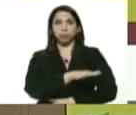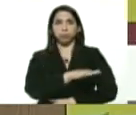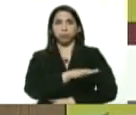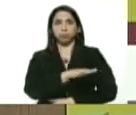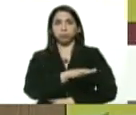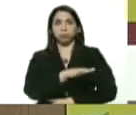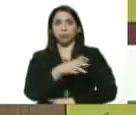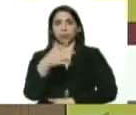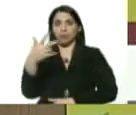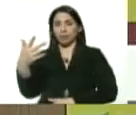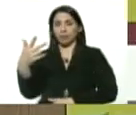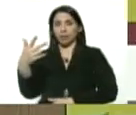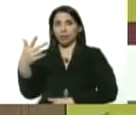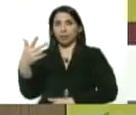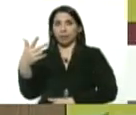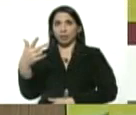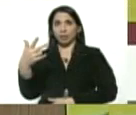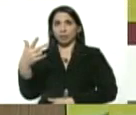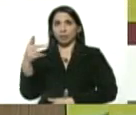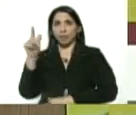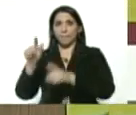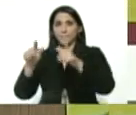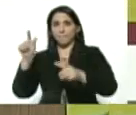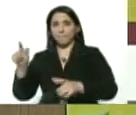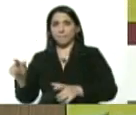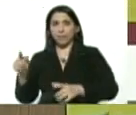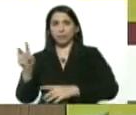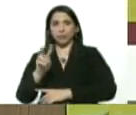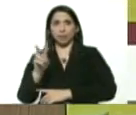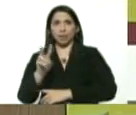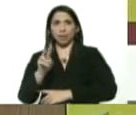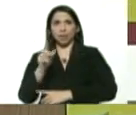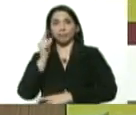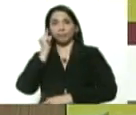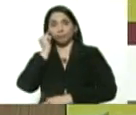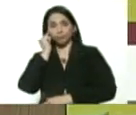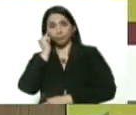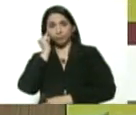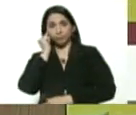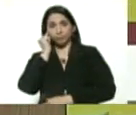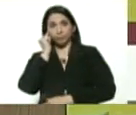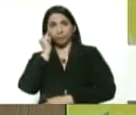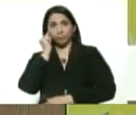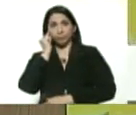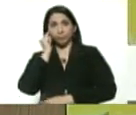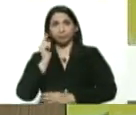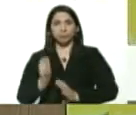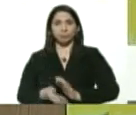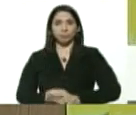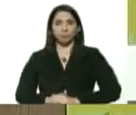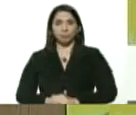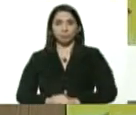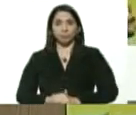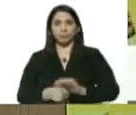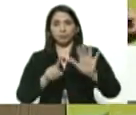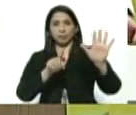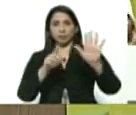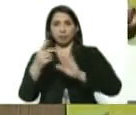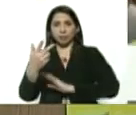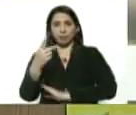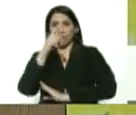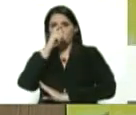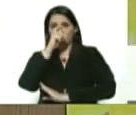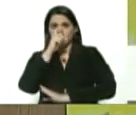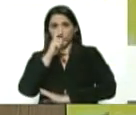estos dos hermanos venezolanos esta señora d 63 años de edad